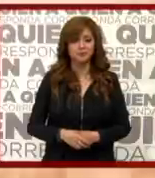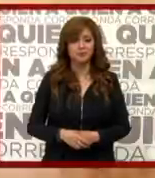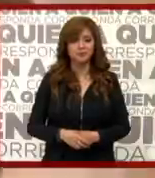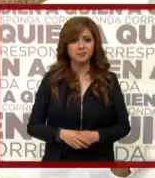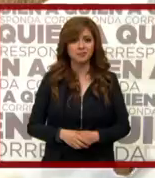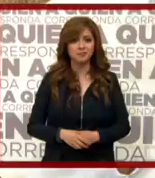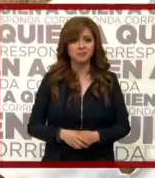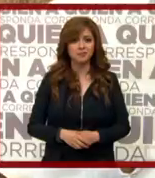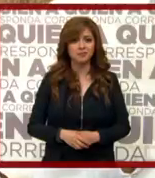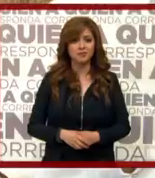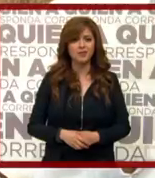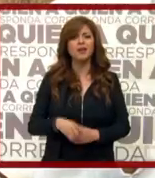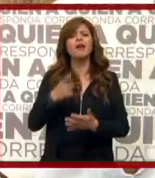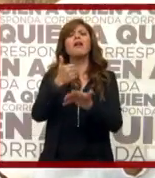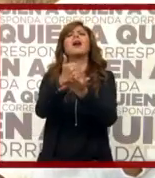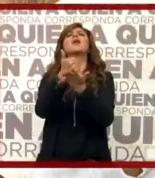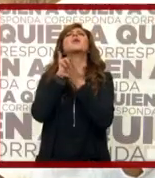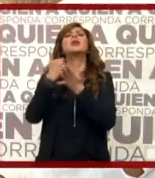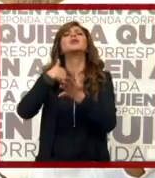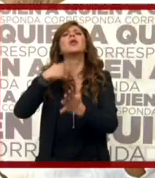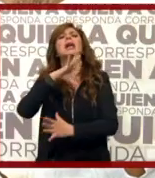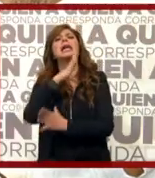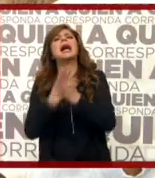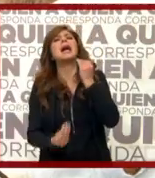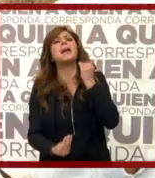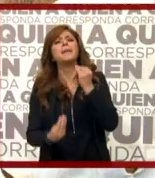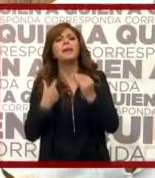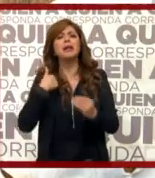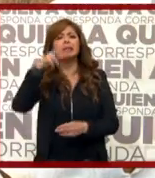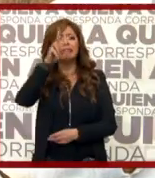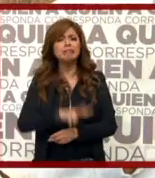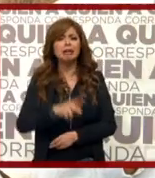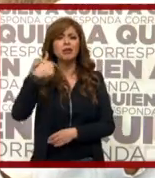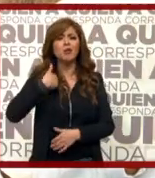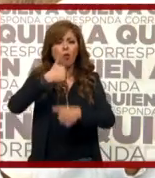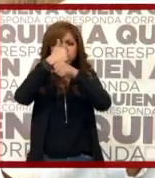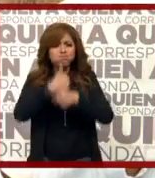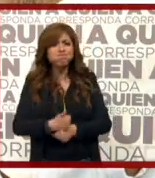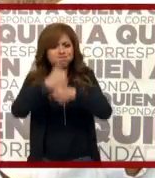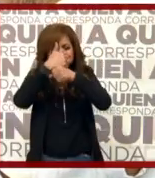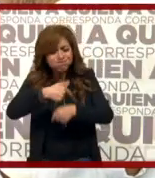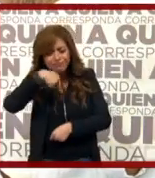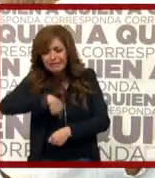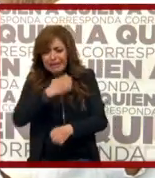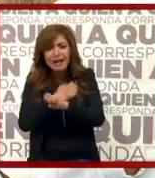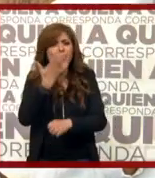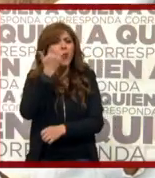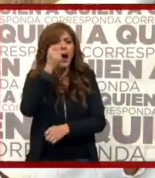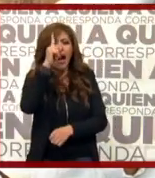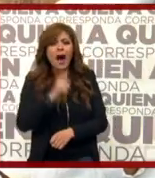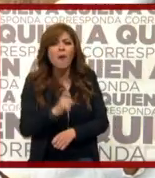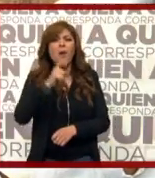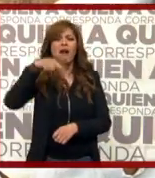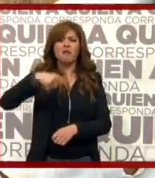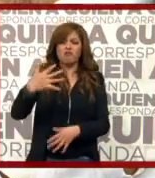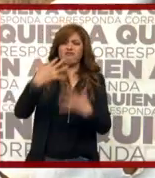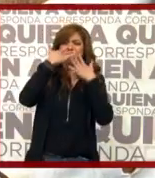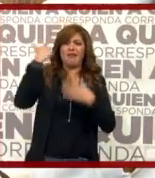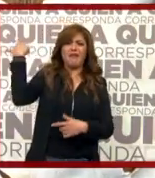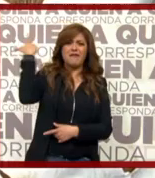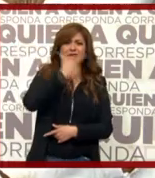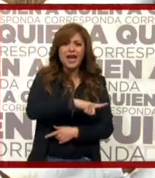contratado ayúdame a escapar de aquí estamos esclavizados no hay agua huele